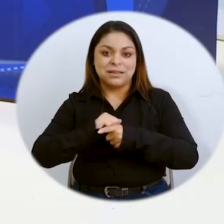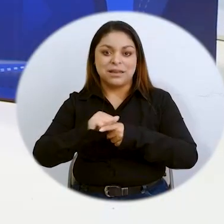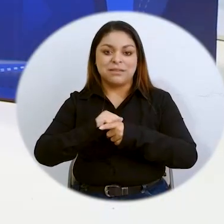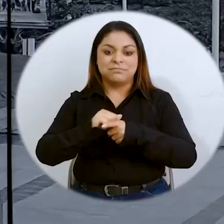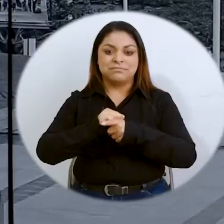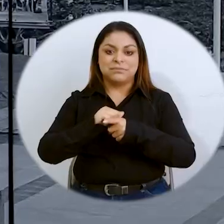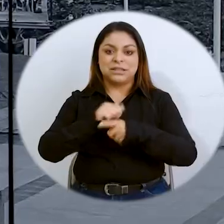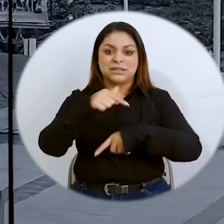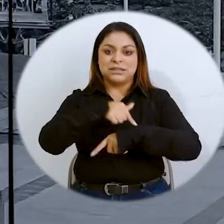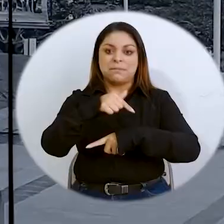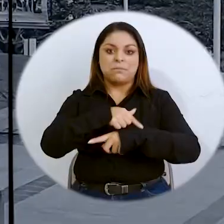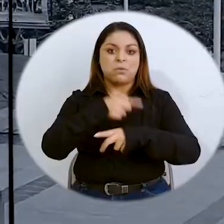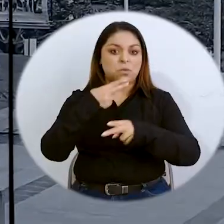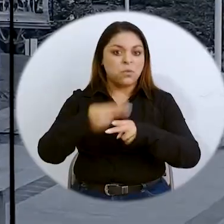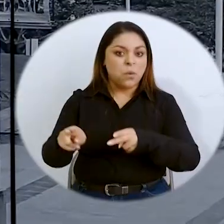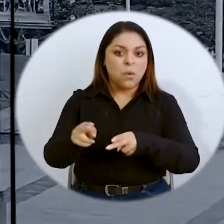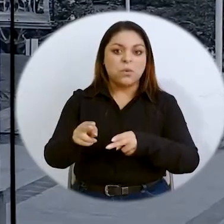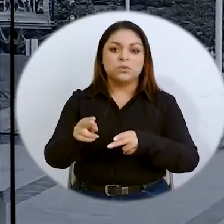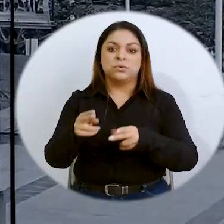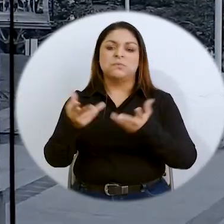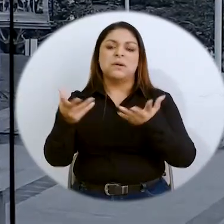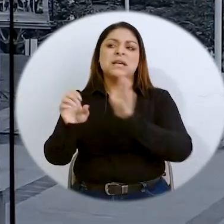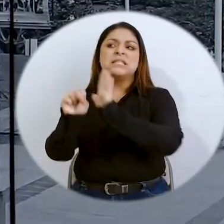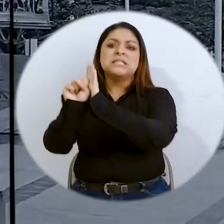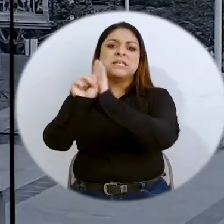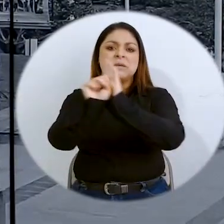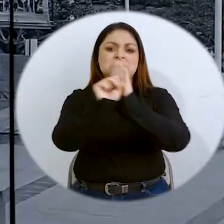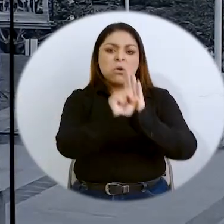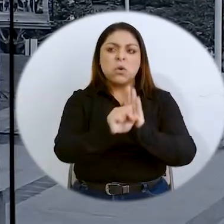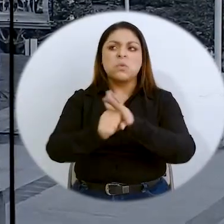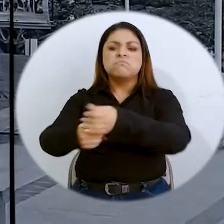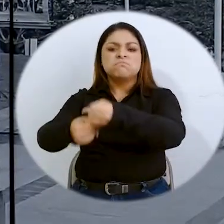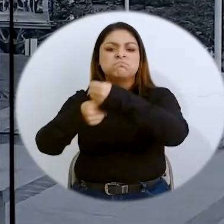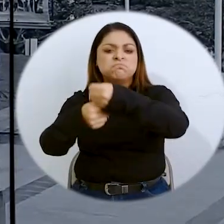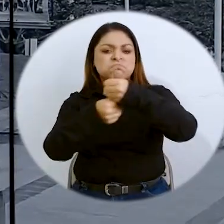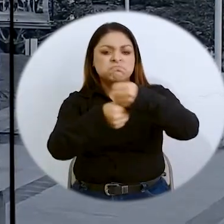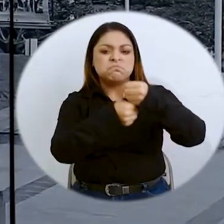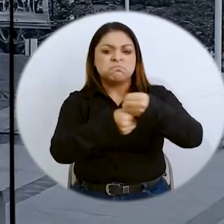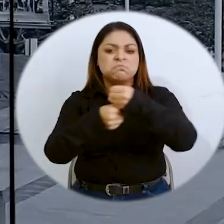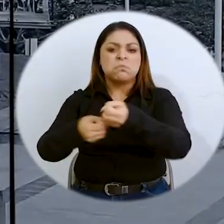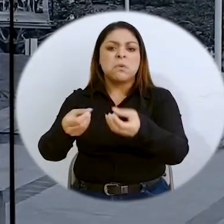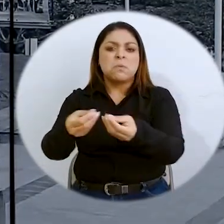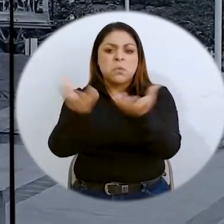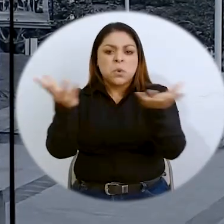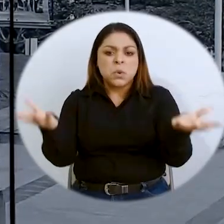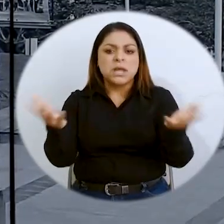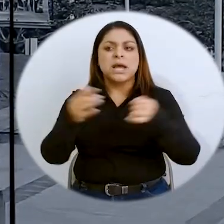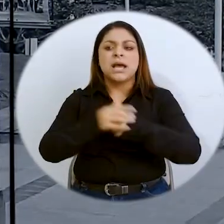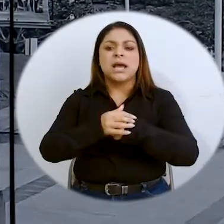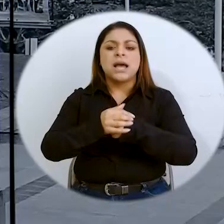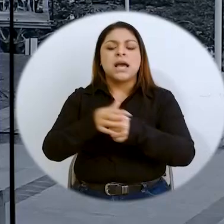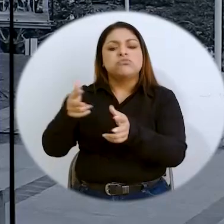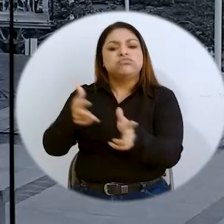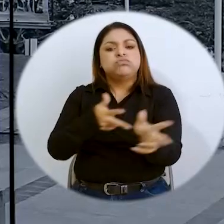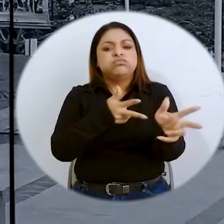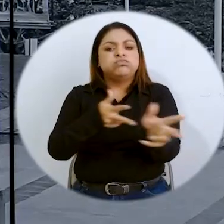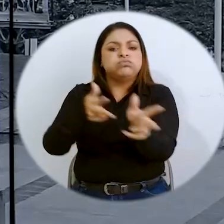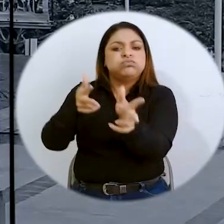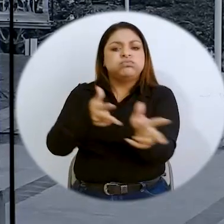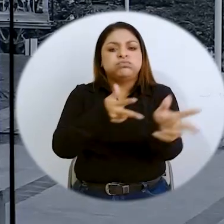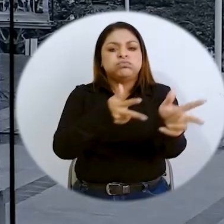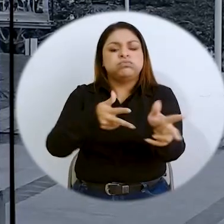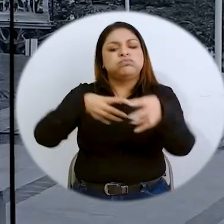durante un periodo de tiempo muy corto, pero de los símbolos externos, de las manifestaciones públicas, caravanas, sí, juntarse